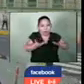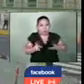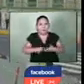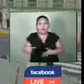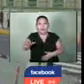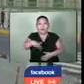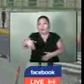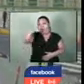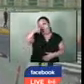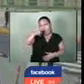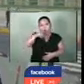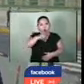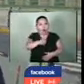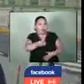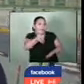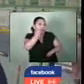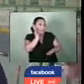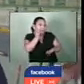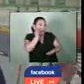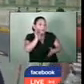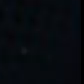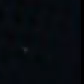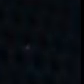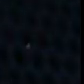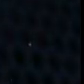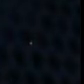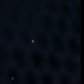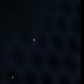bares, cafés y...